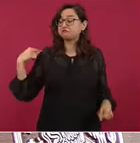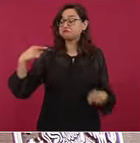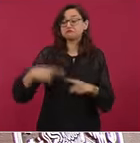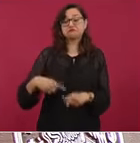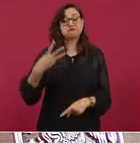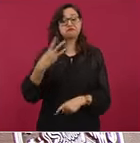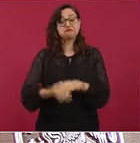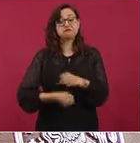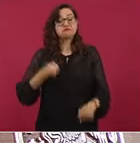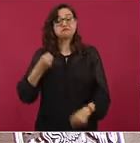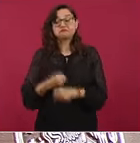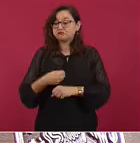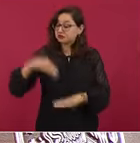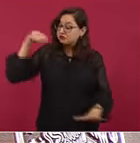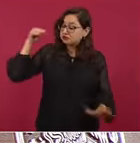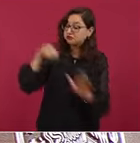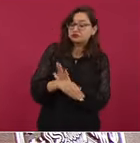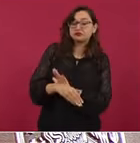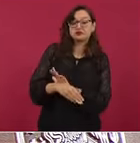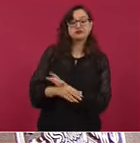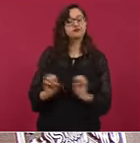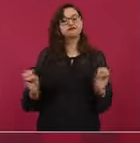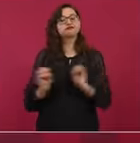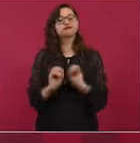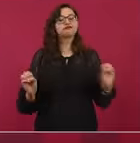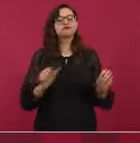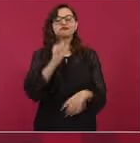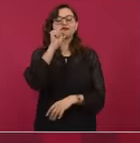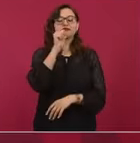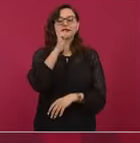Ni siquiera nos ha arrastrado nada.